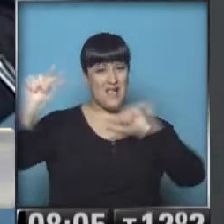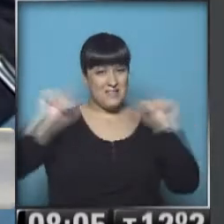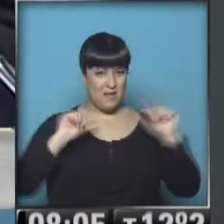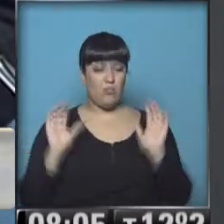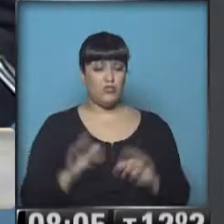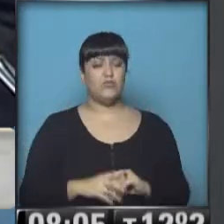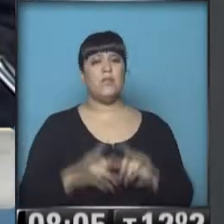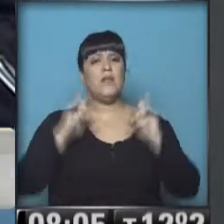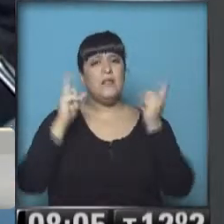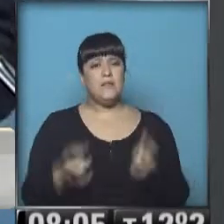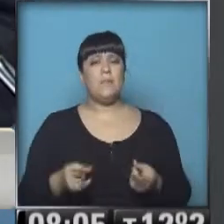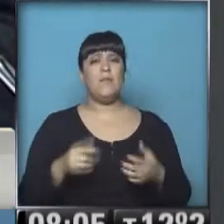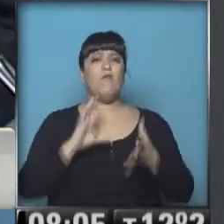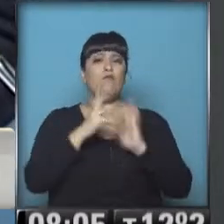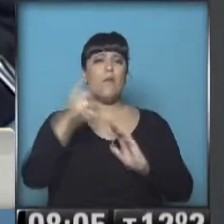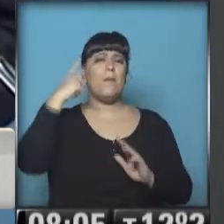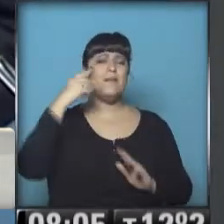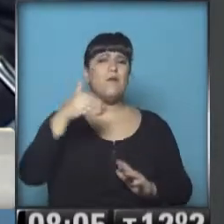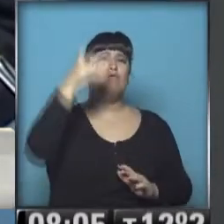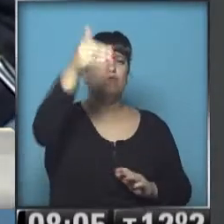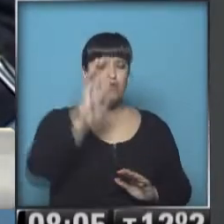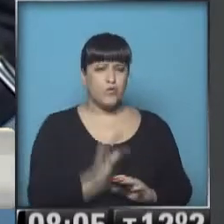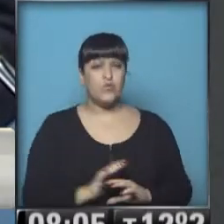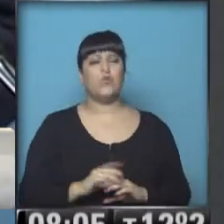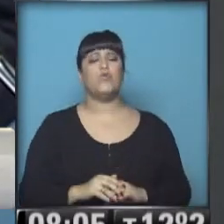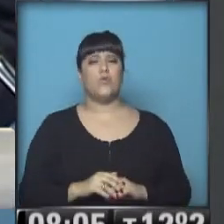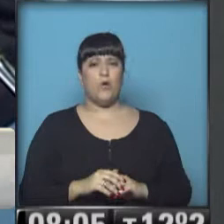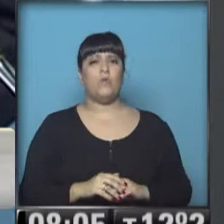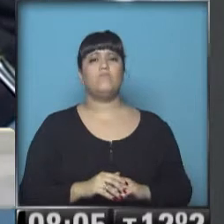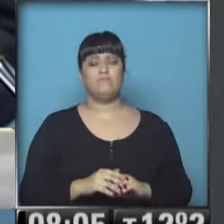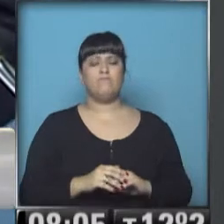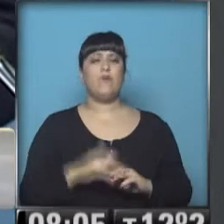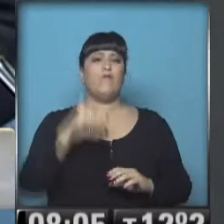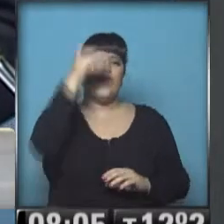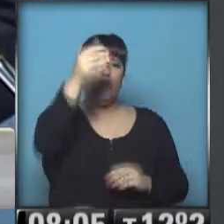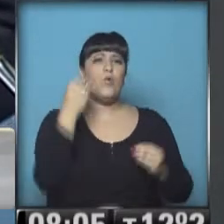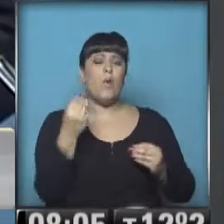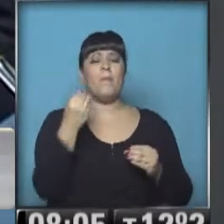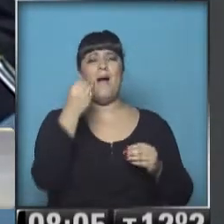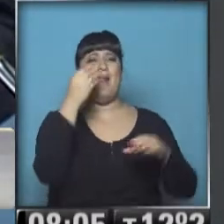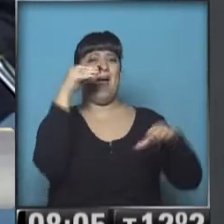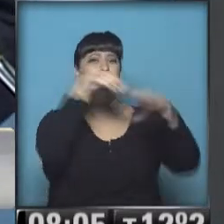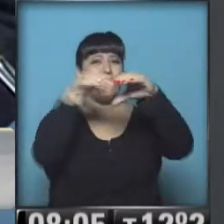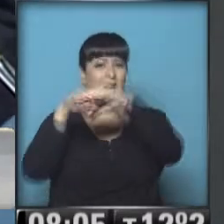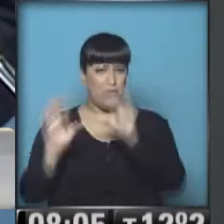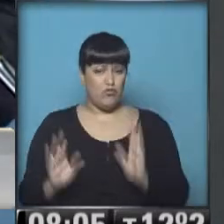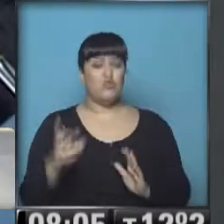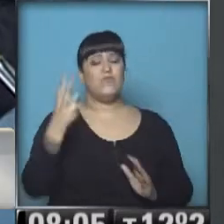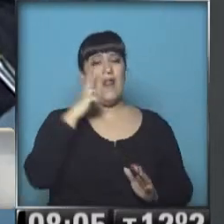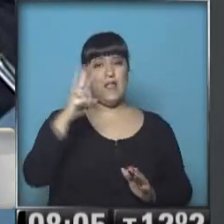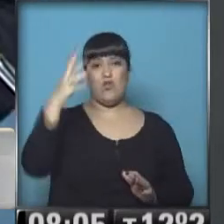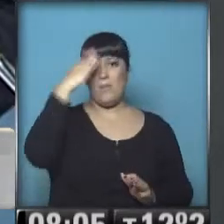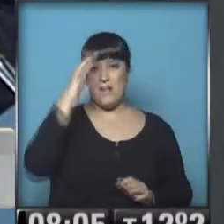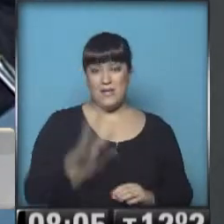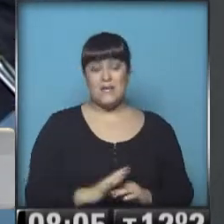también las perspectivas del punto de vista de la agenda de financiamiento para el año 2015 en virtud de